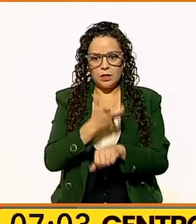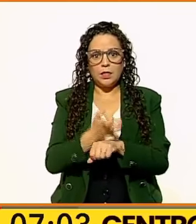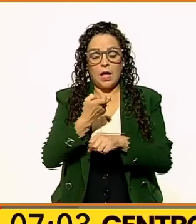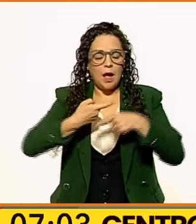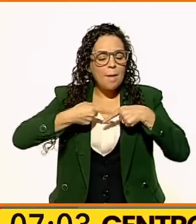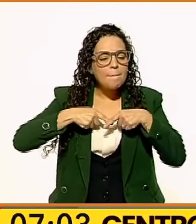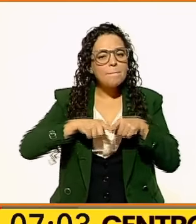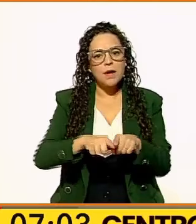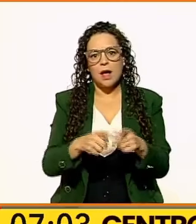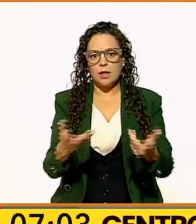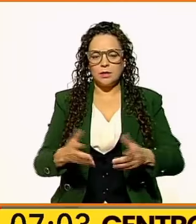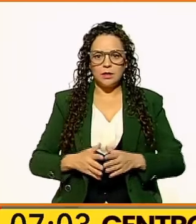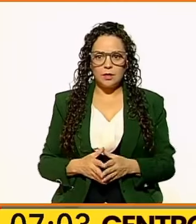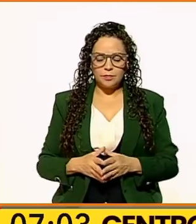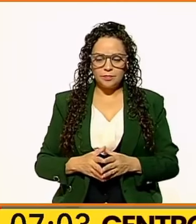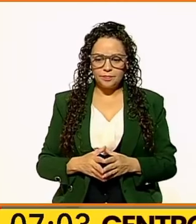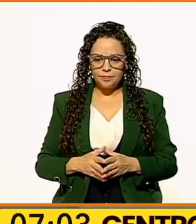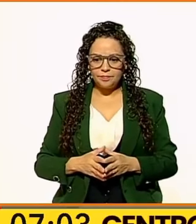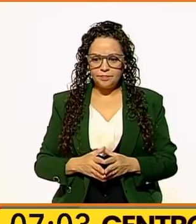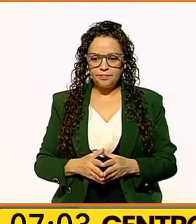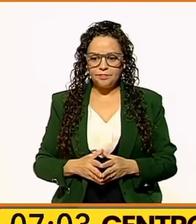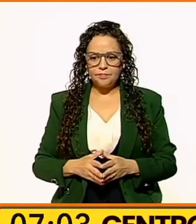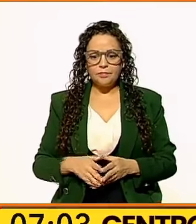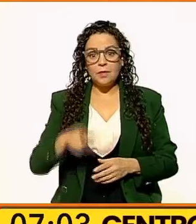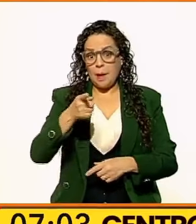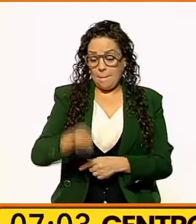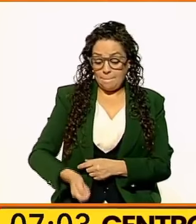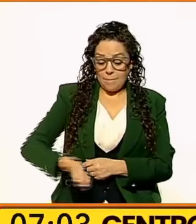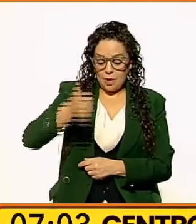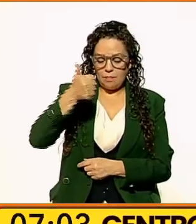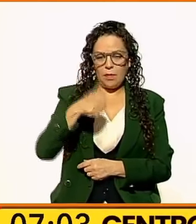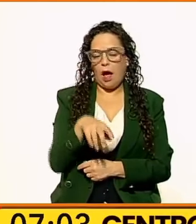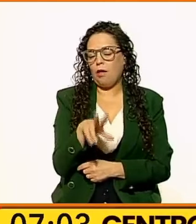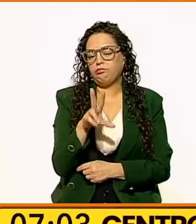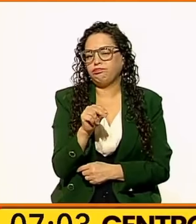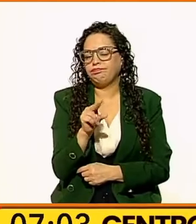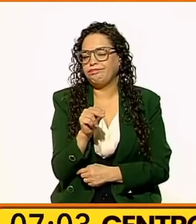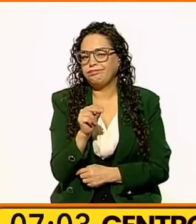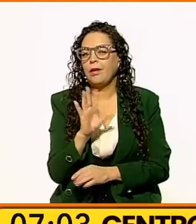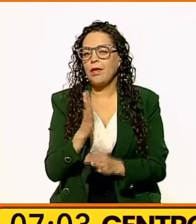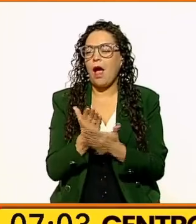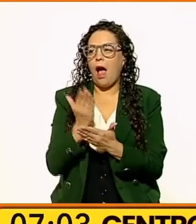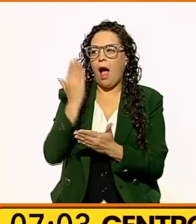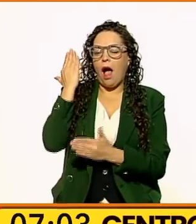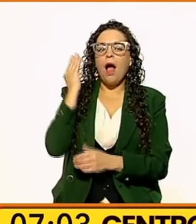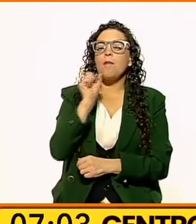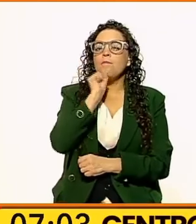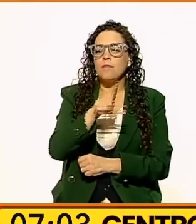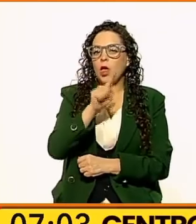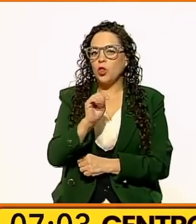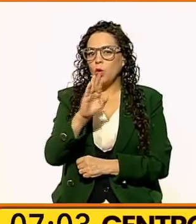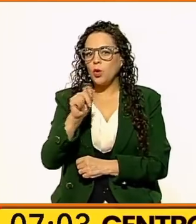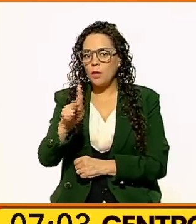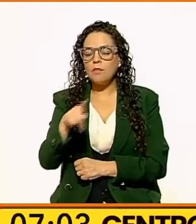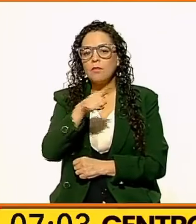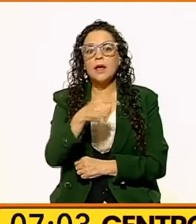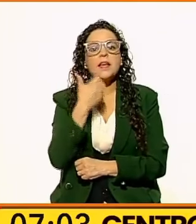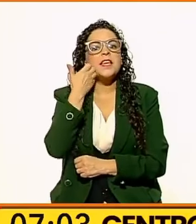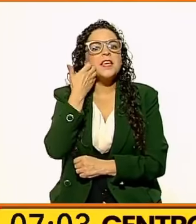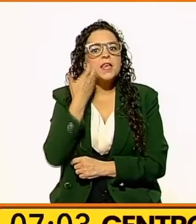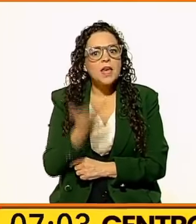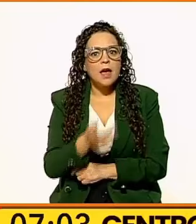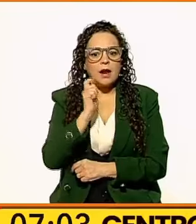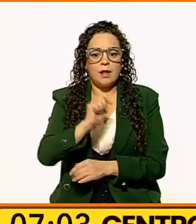doctora? Sí, bueno, no es la primera vez que Trump intenta invocar y aplicar esta ley